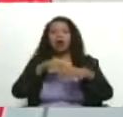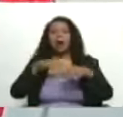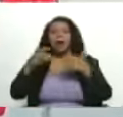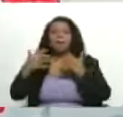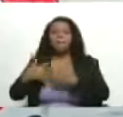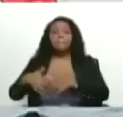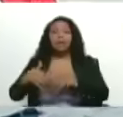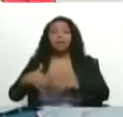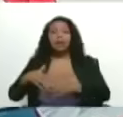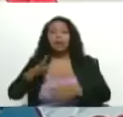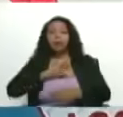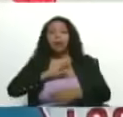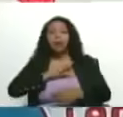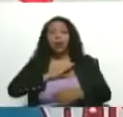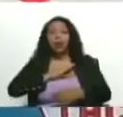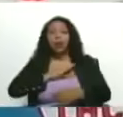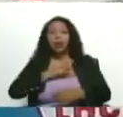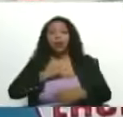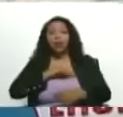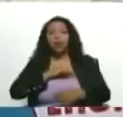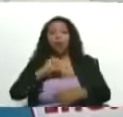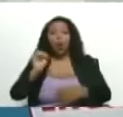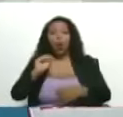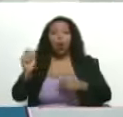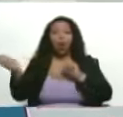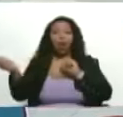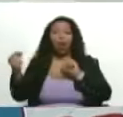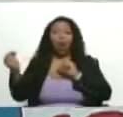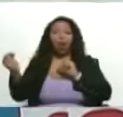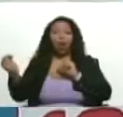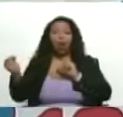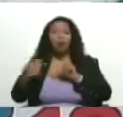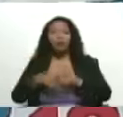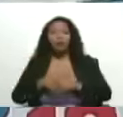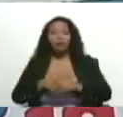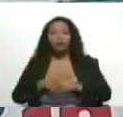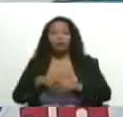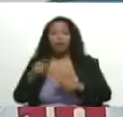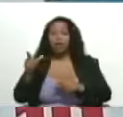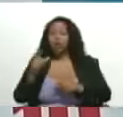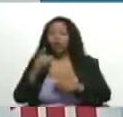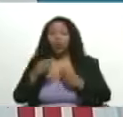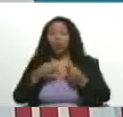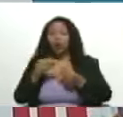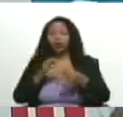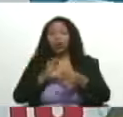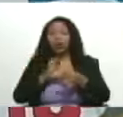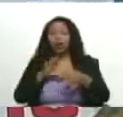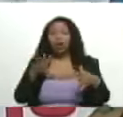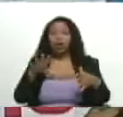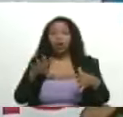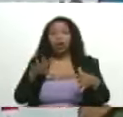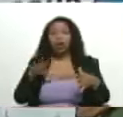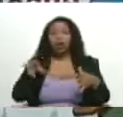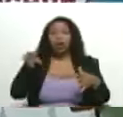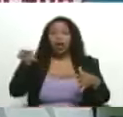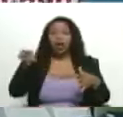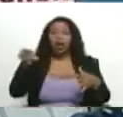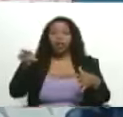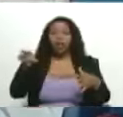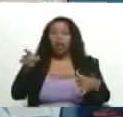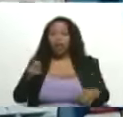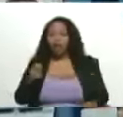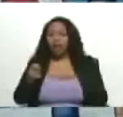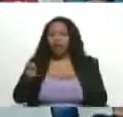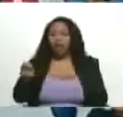son nuestros o que están en discusión, que no se han definido los límites. Es una